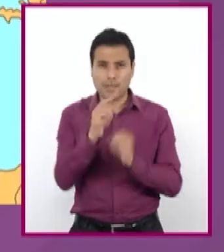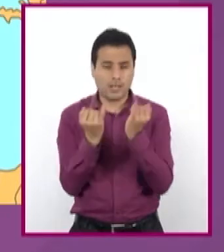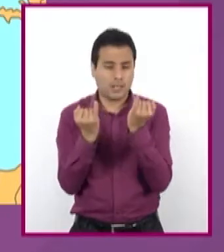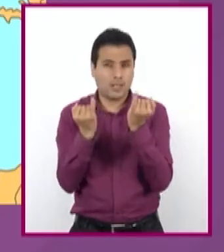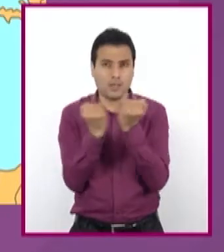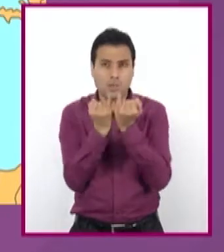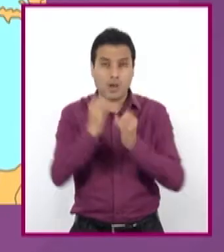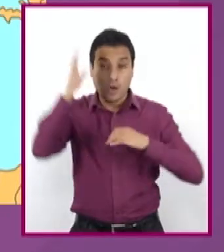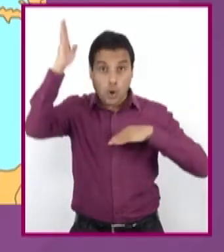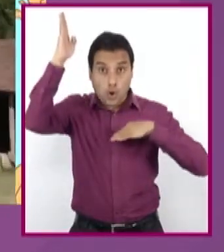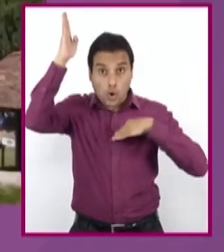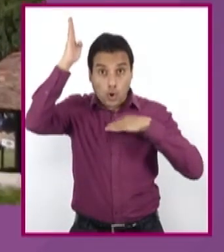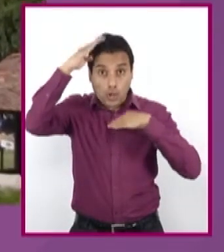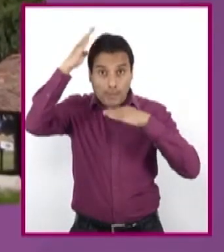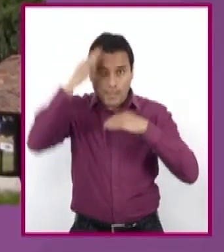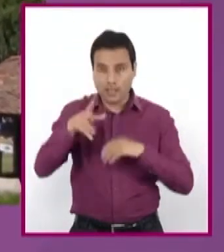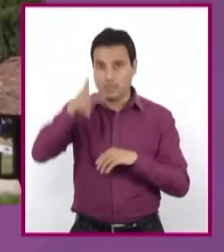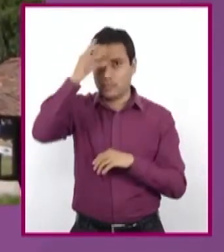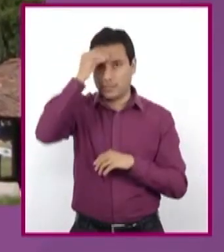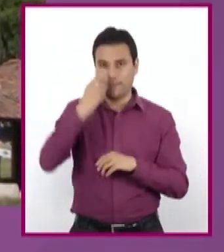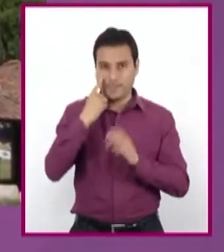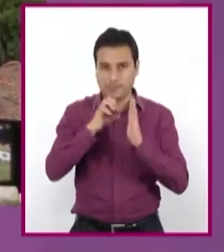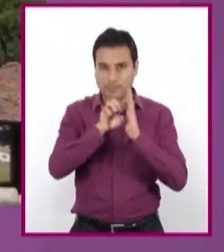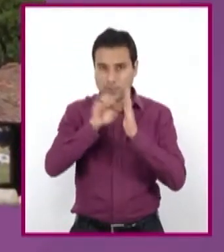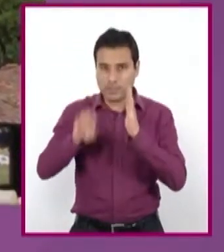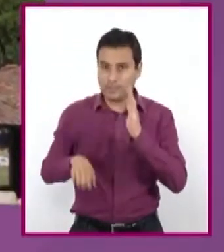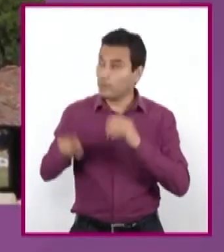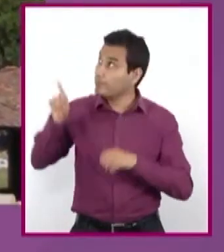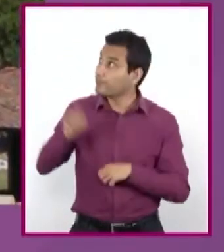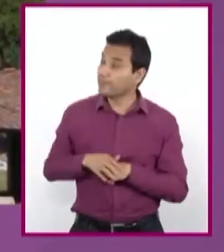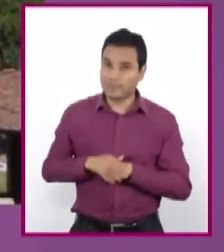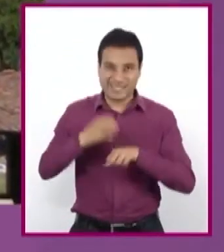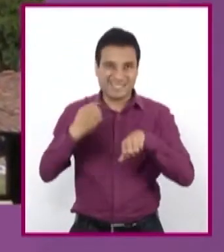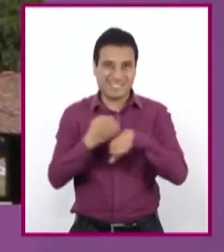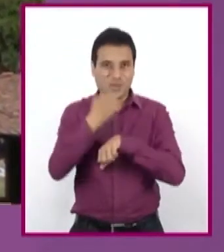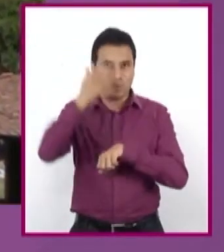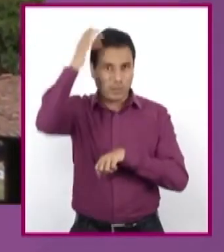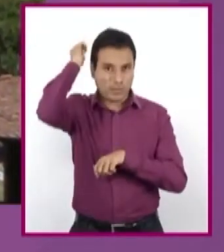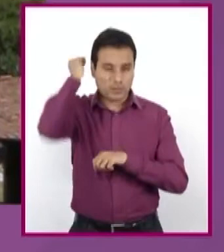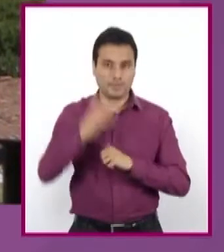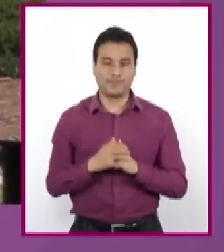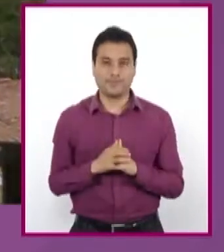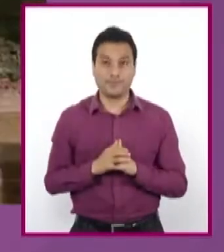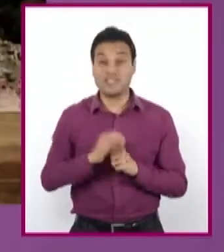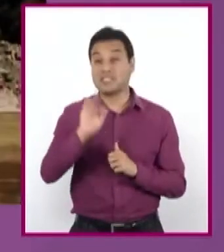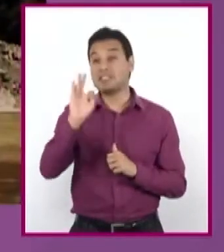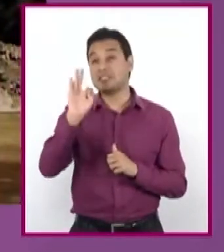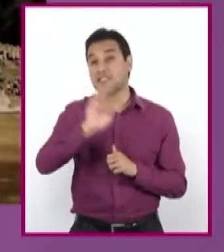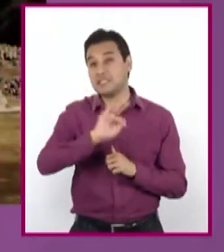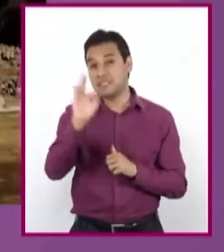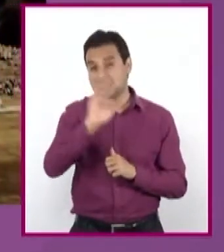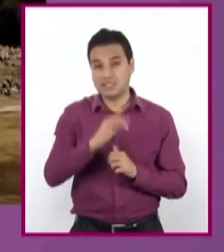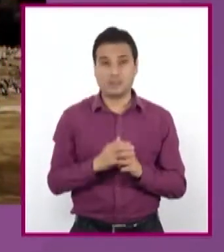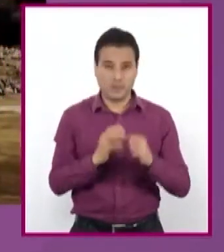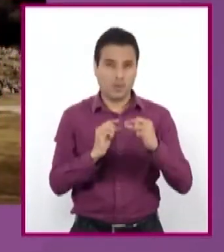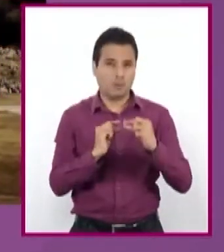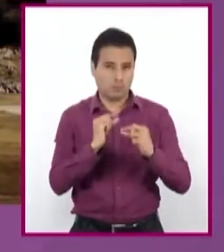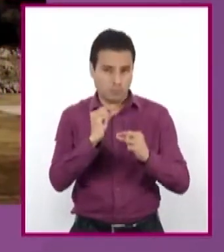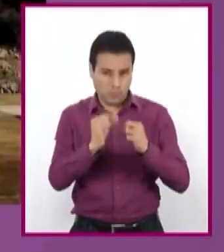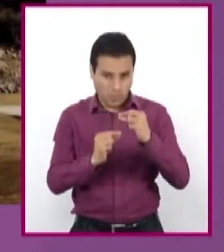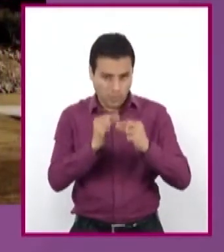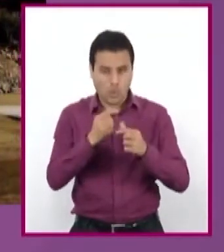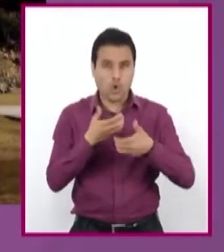estilo olmeca, como Chalcatzingo en el actual estado de Morelos. Probablemente por la expansión del